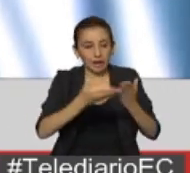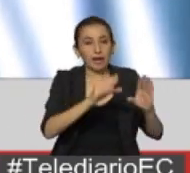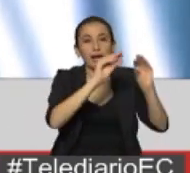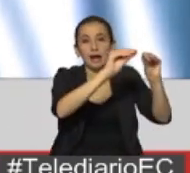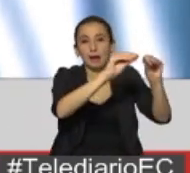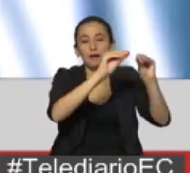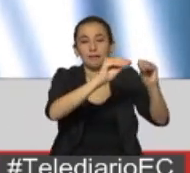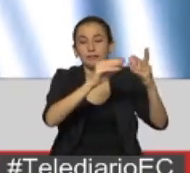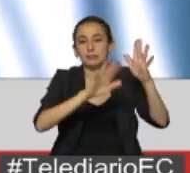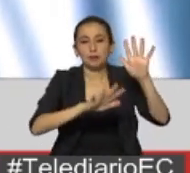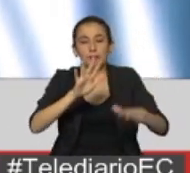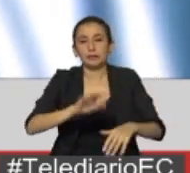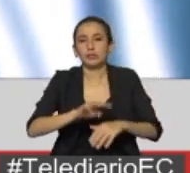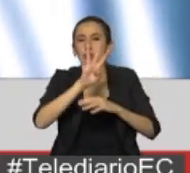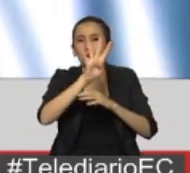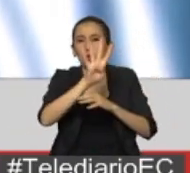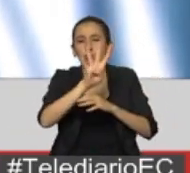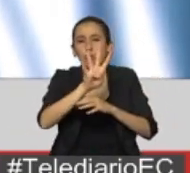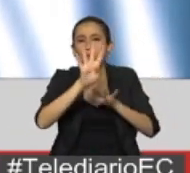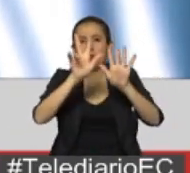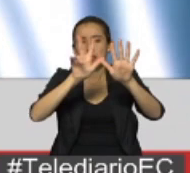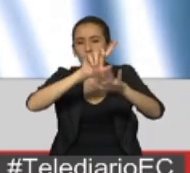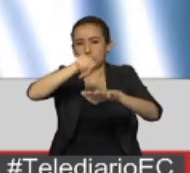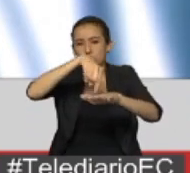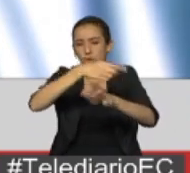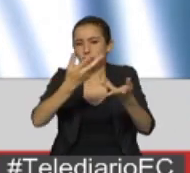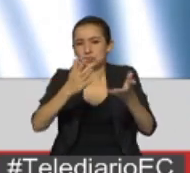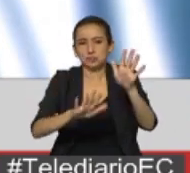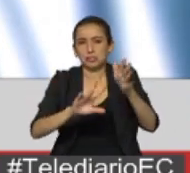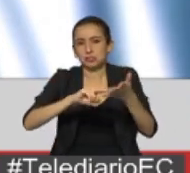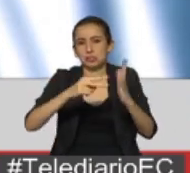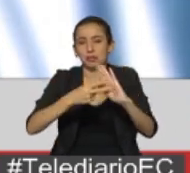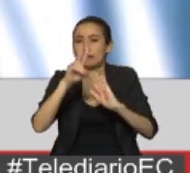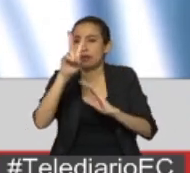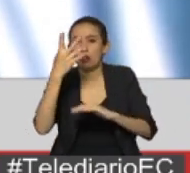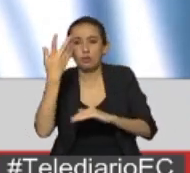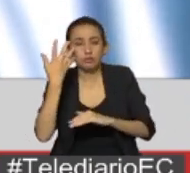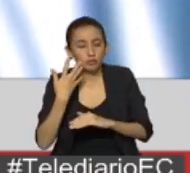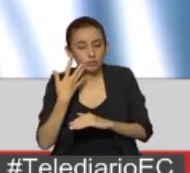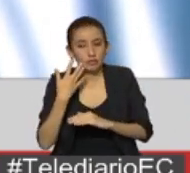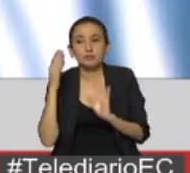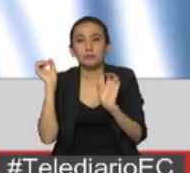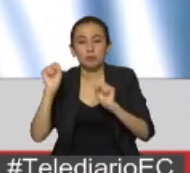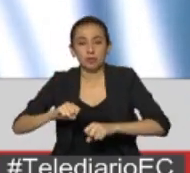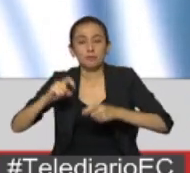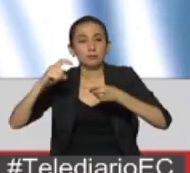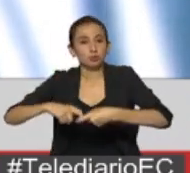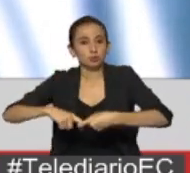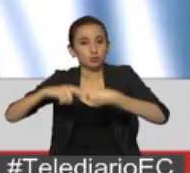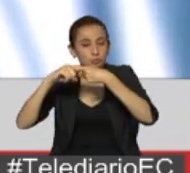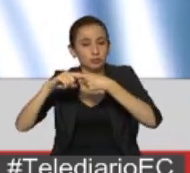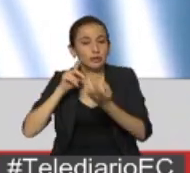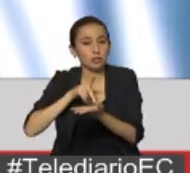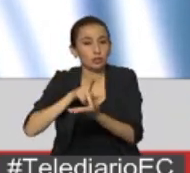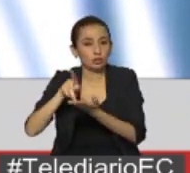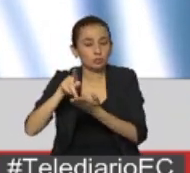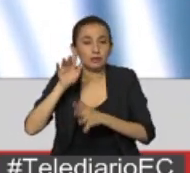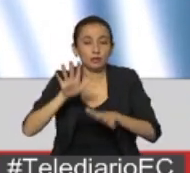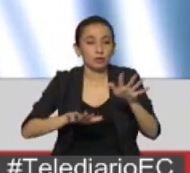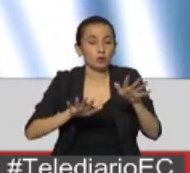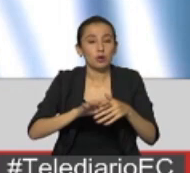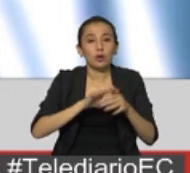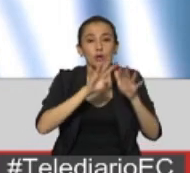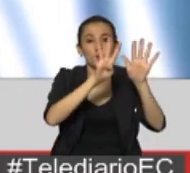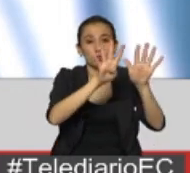48 horas máximo poder atender la paralización o suspensión de lo que serían sus pagos por alrededor